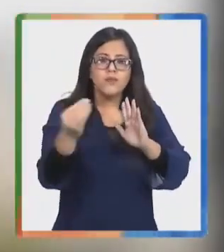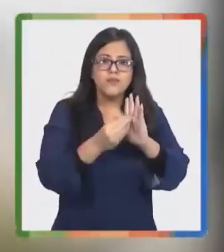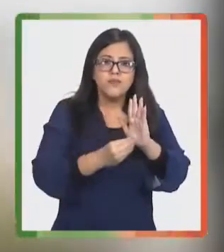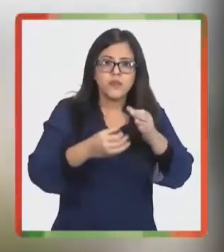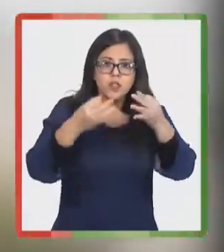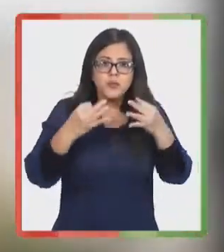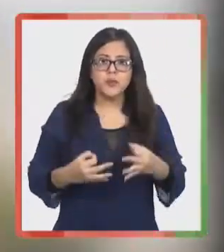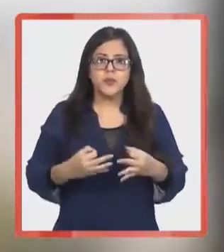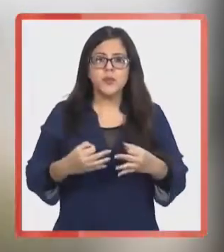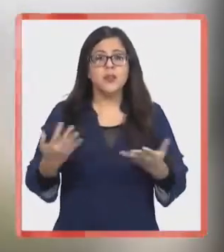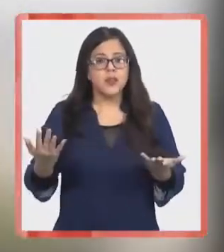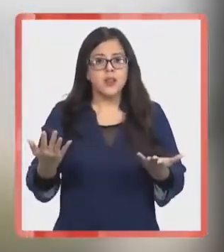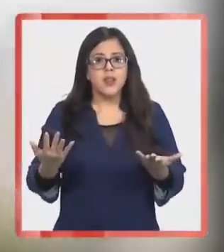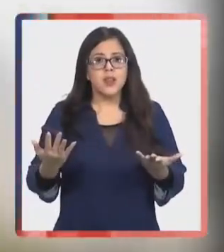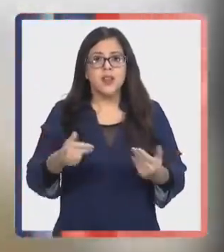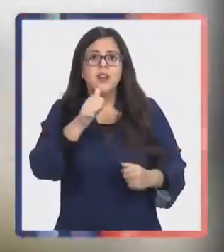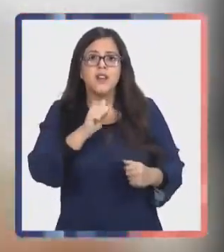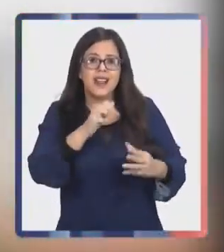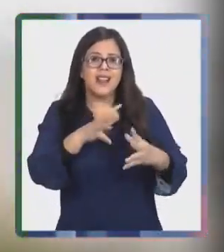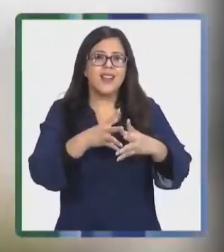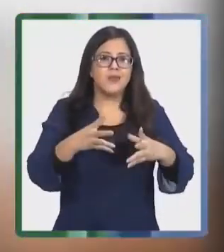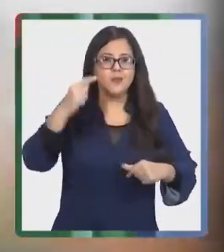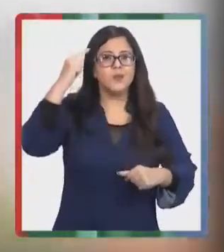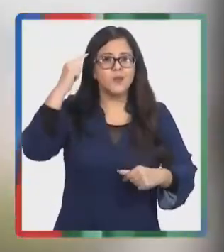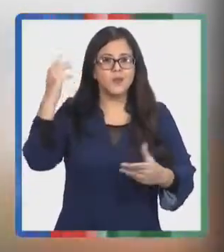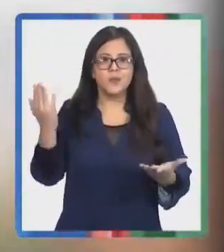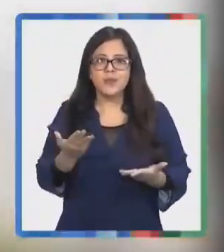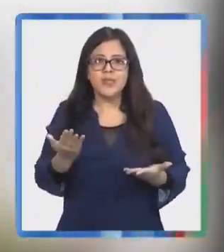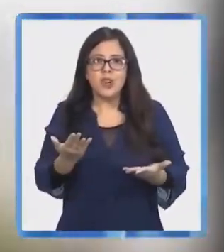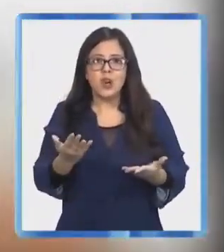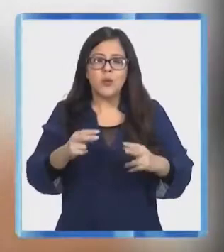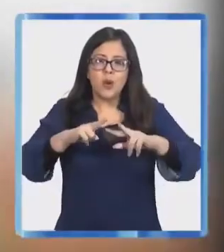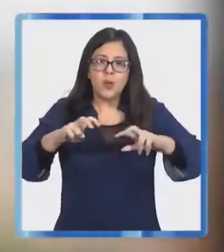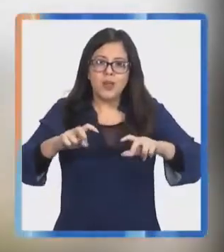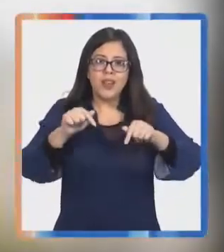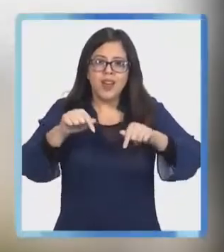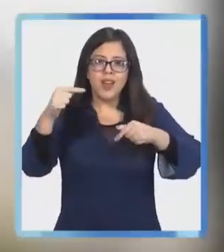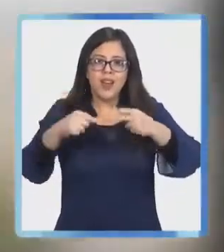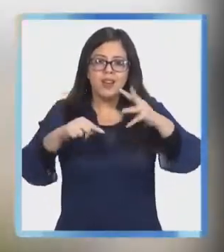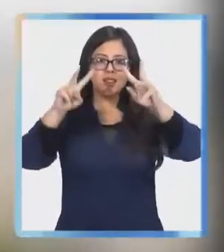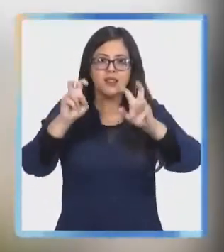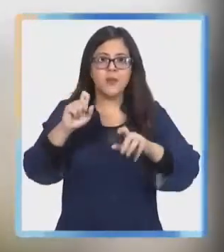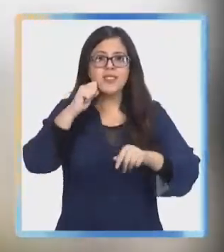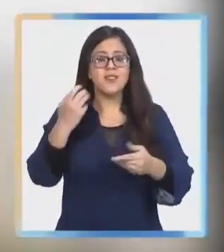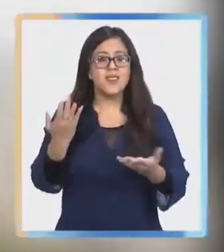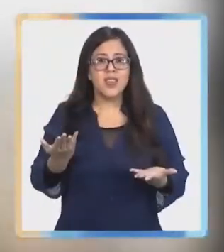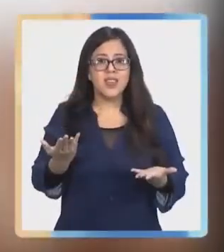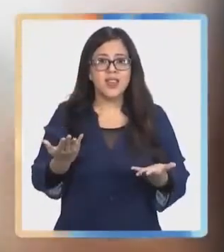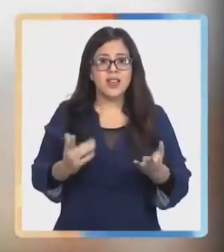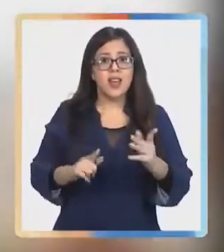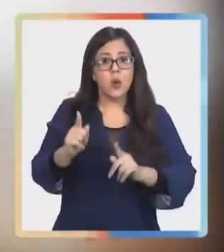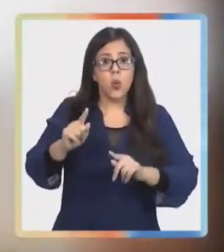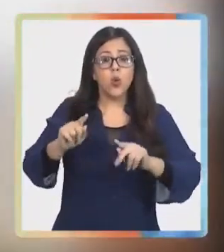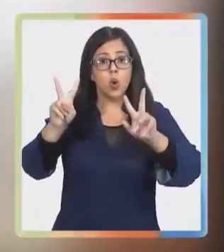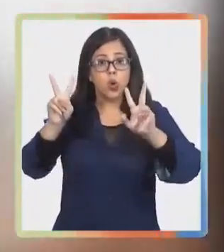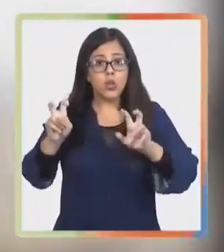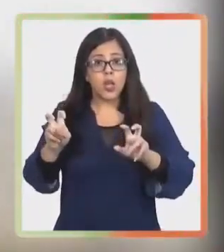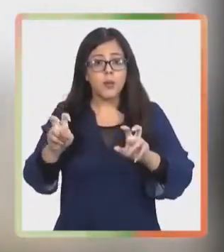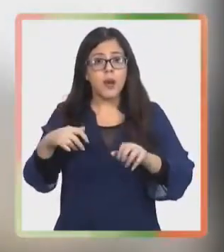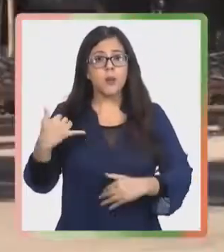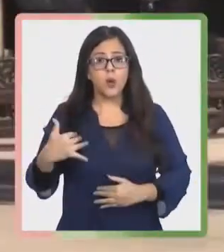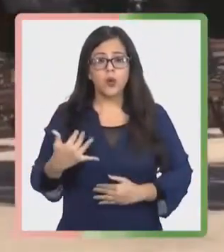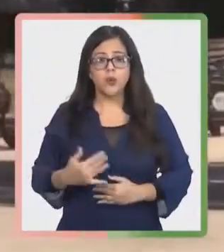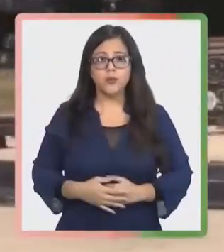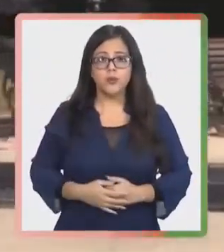lo suficientemente bien, porque tenemos todavía mucho que pensar cómo investigamos sobre estos temas, porque son temas que son